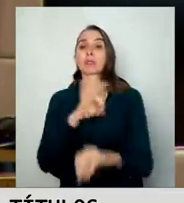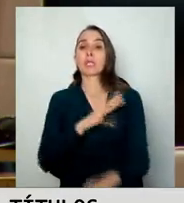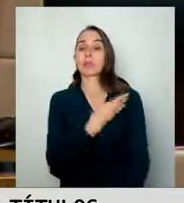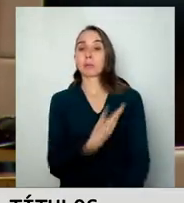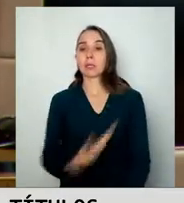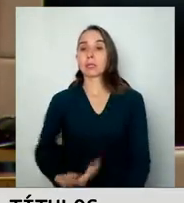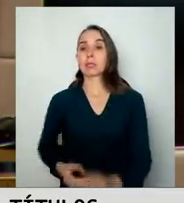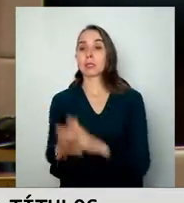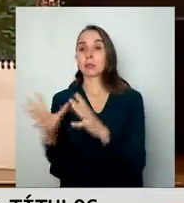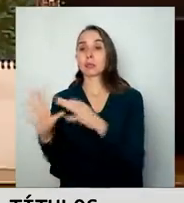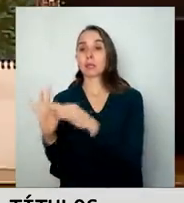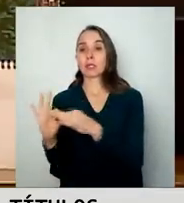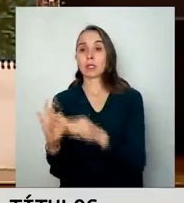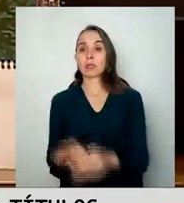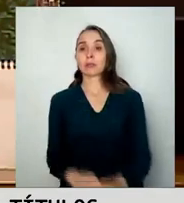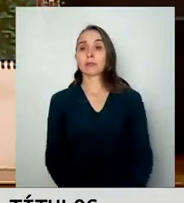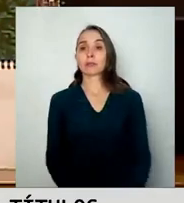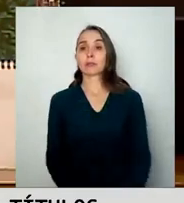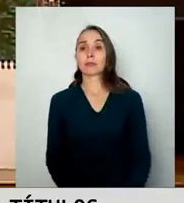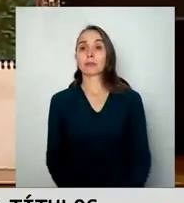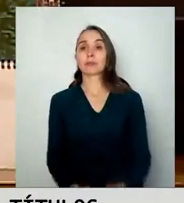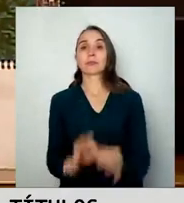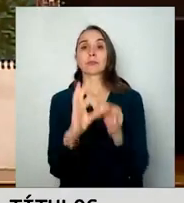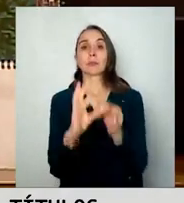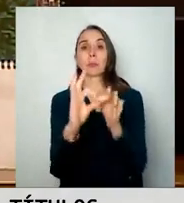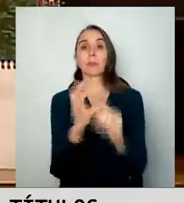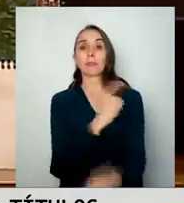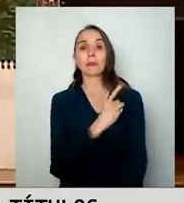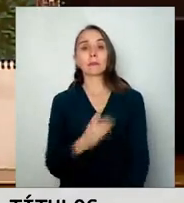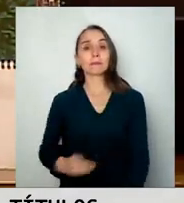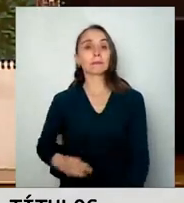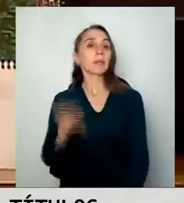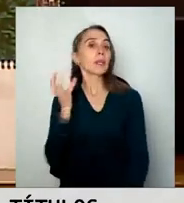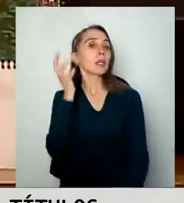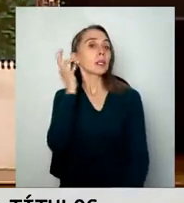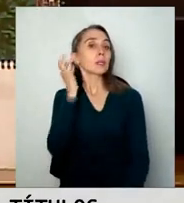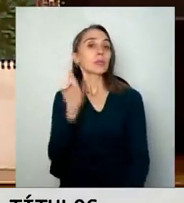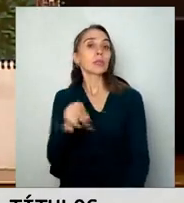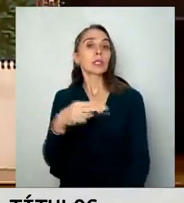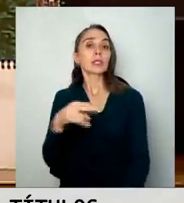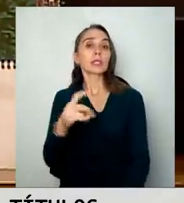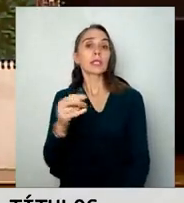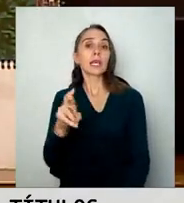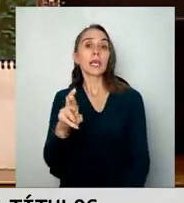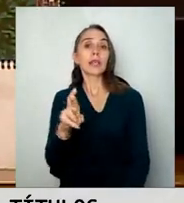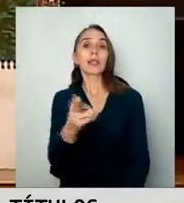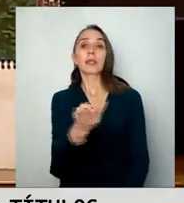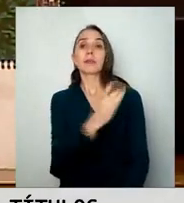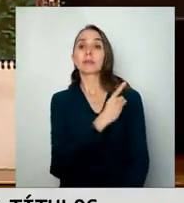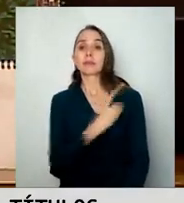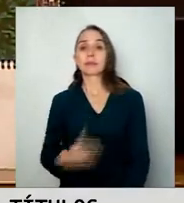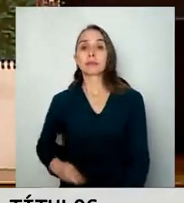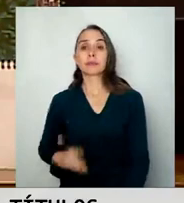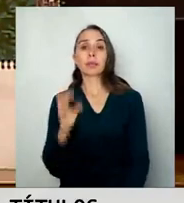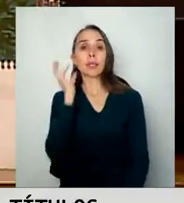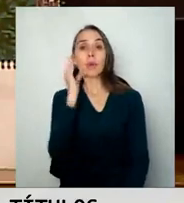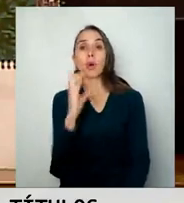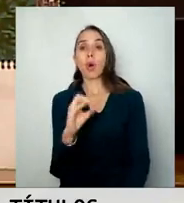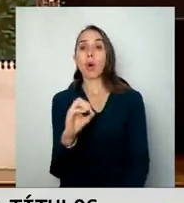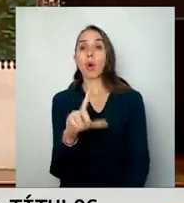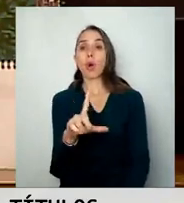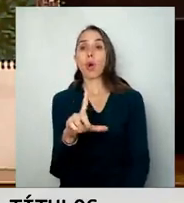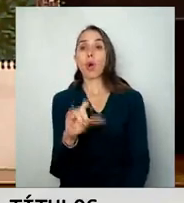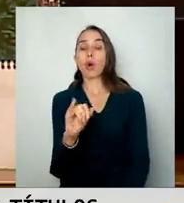gracias gracias le damos la palabra a la diputada Erika Olivera adelante diputado